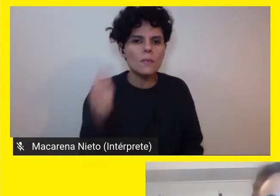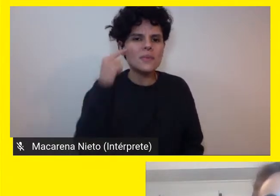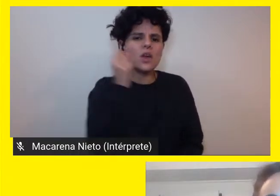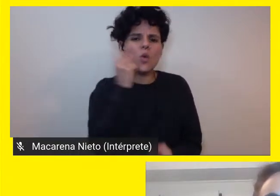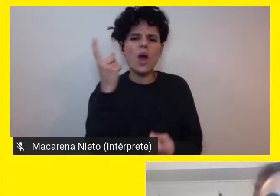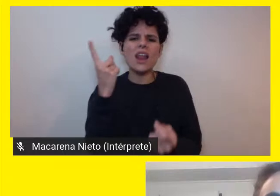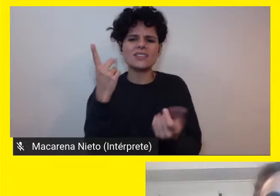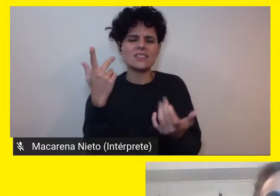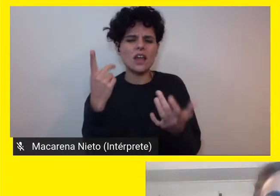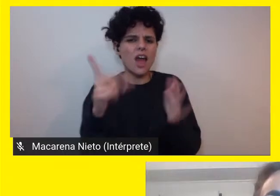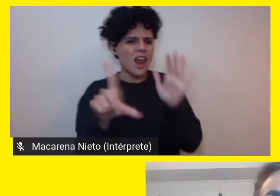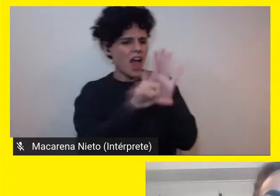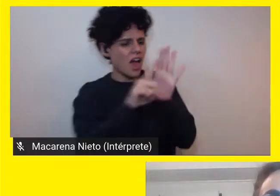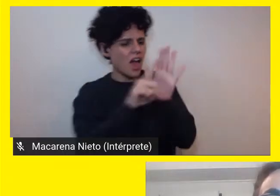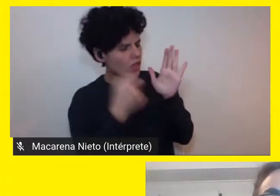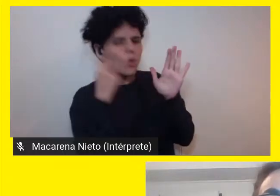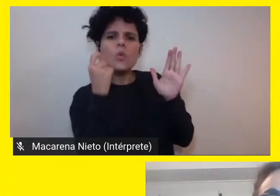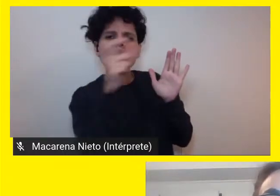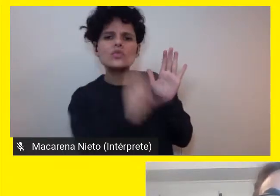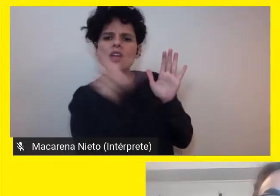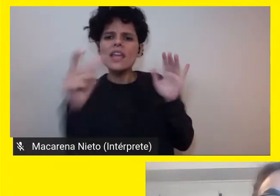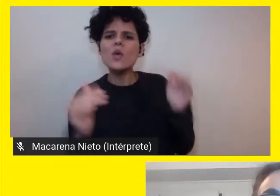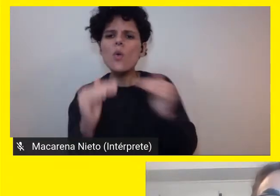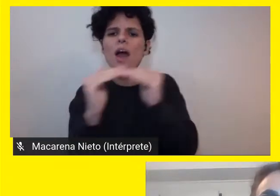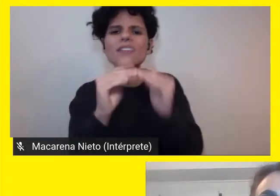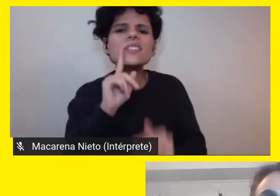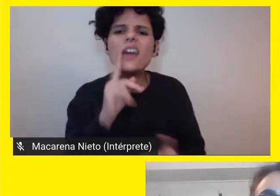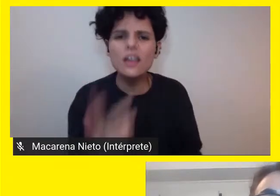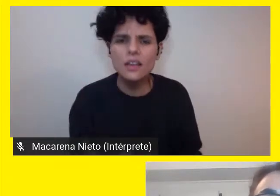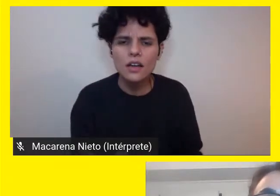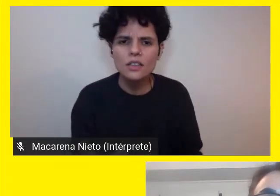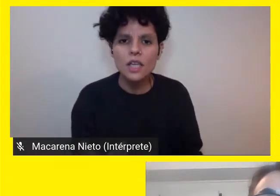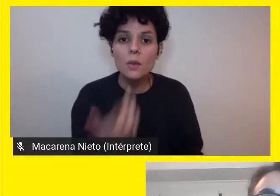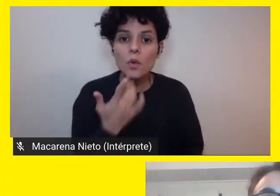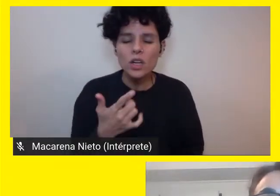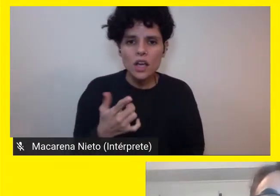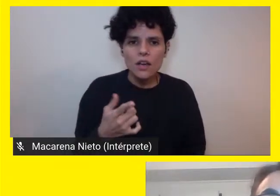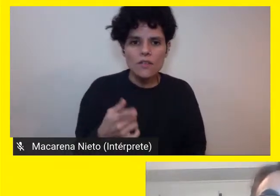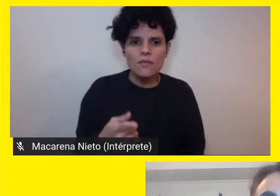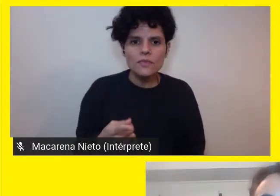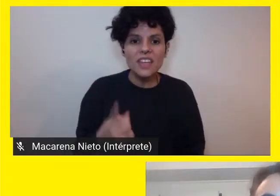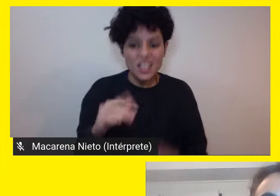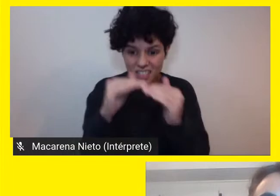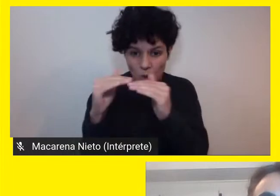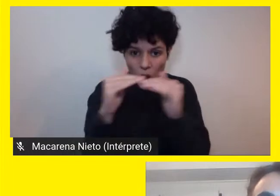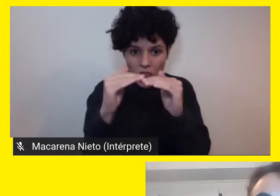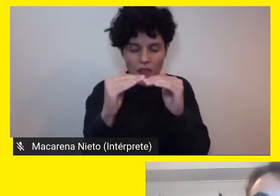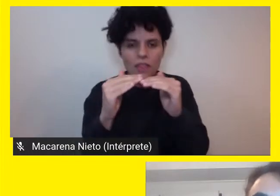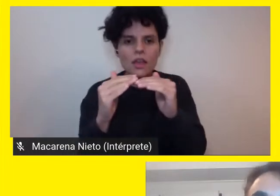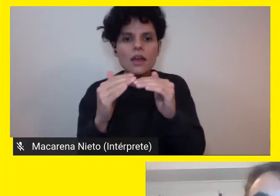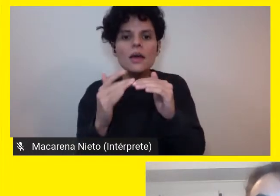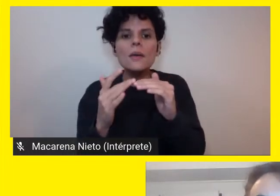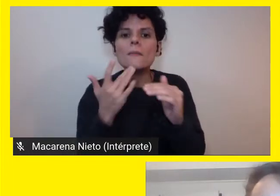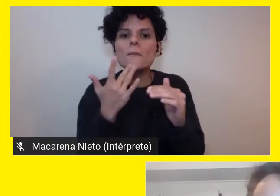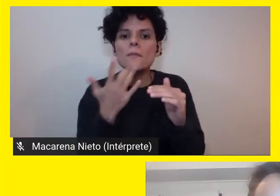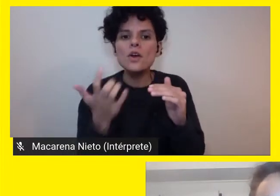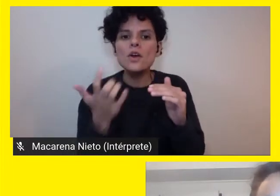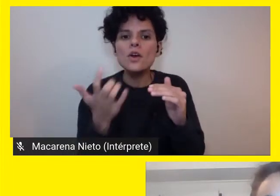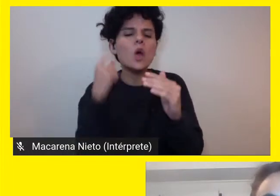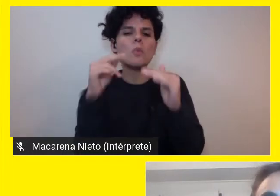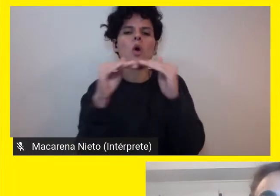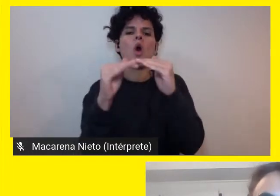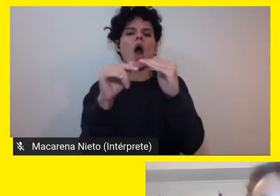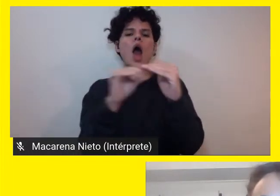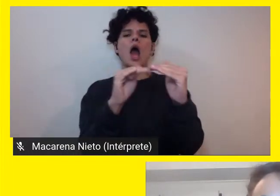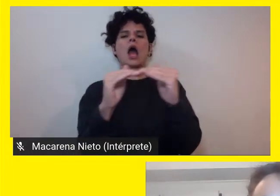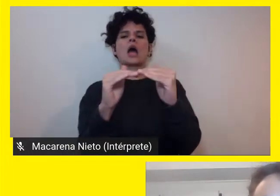ley, pero la igualdad ante la ley hoy día la tenemos, digamos, está sostenida sobre una concepción meramente formal de la misma